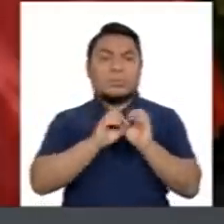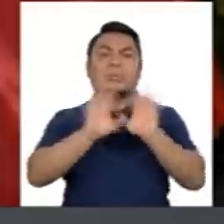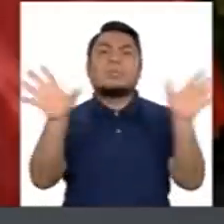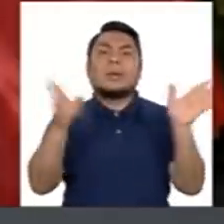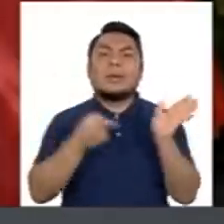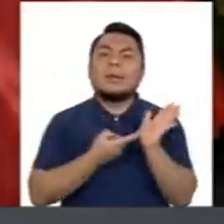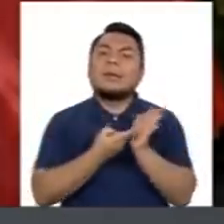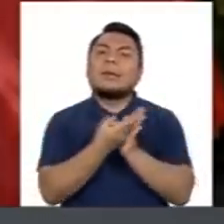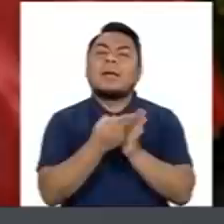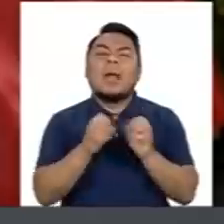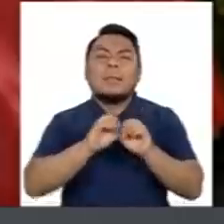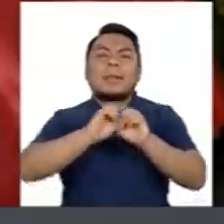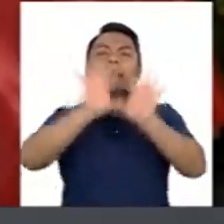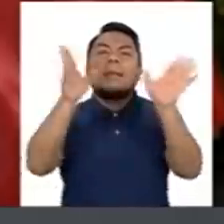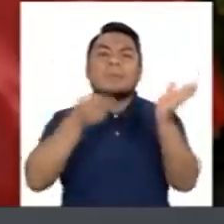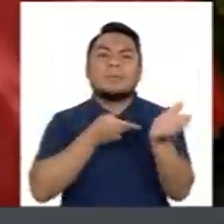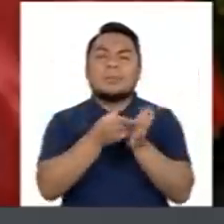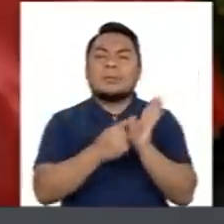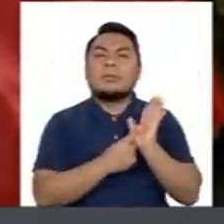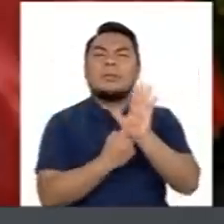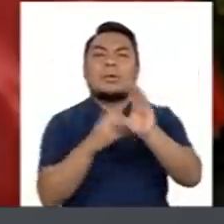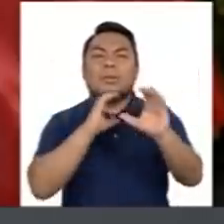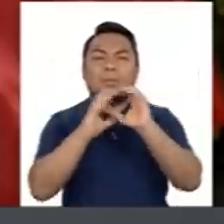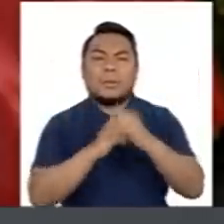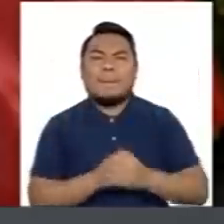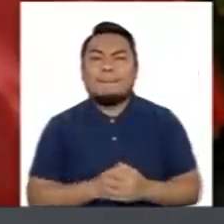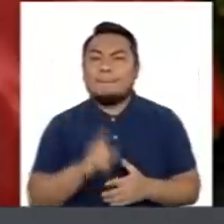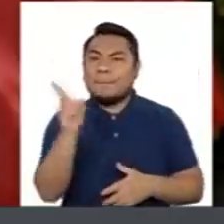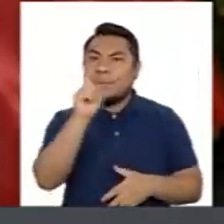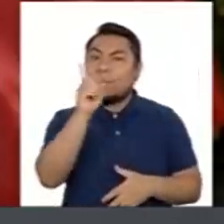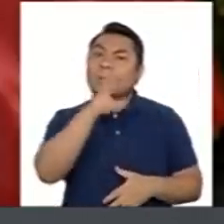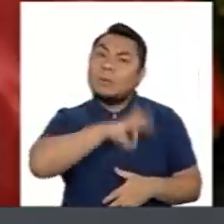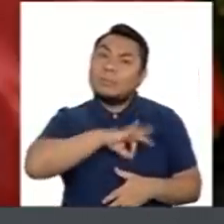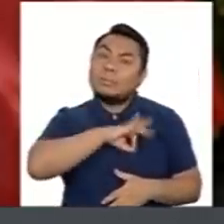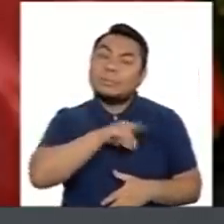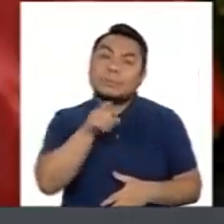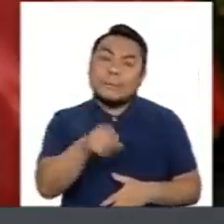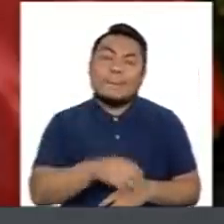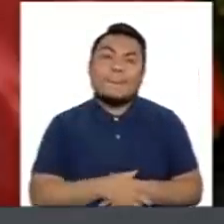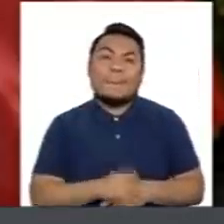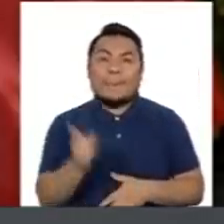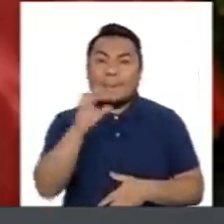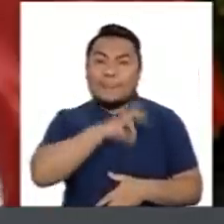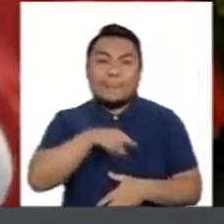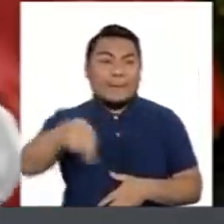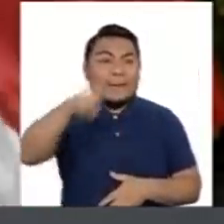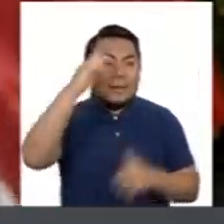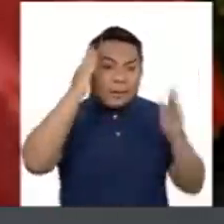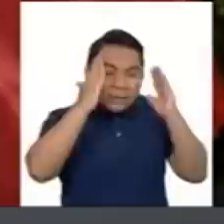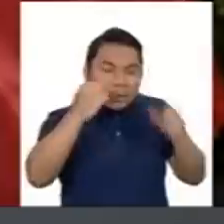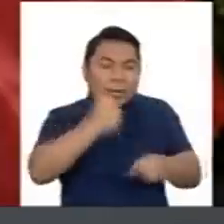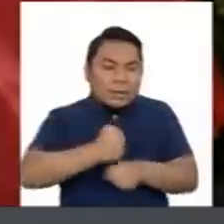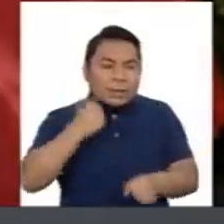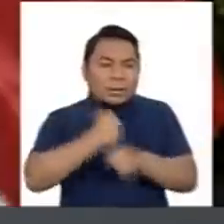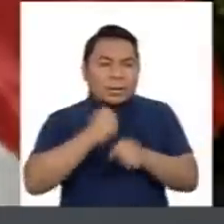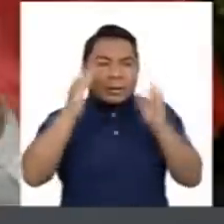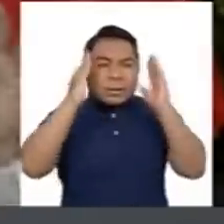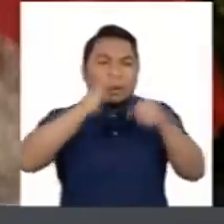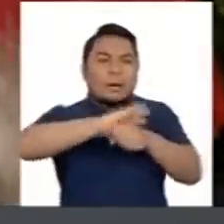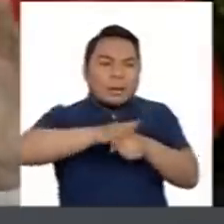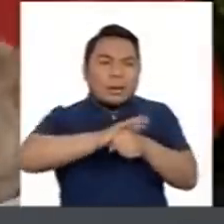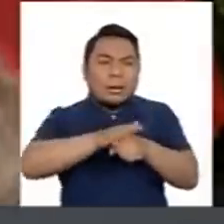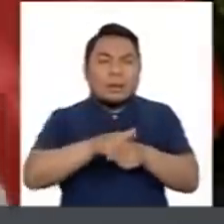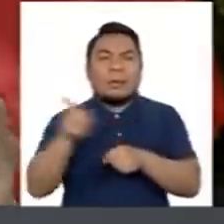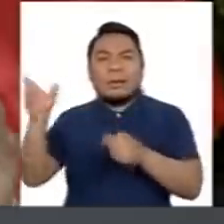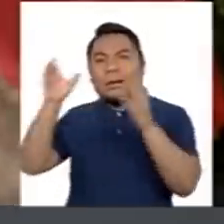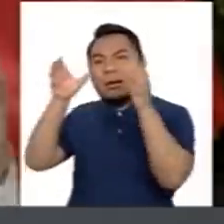ser transparencia, lo que necesitamos. O sea, no aprovechemos esta tensión mayoritaria de la población